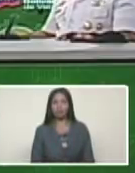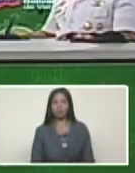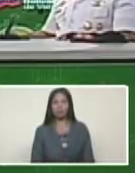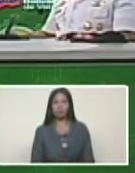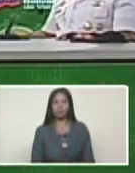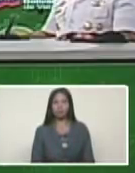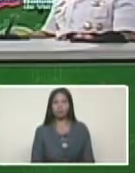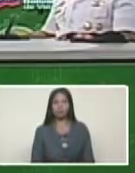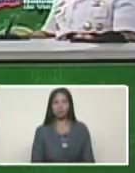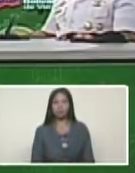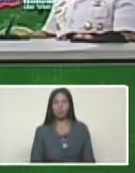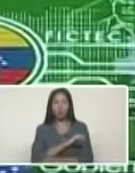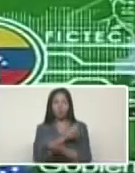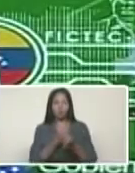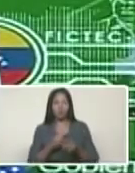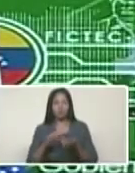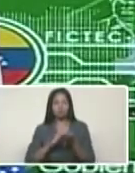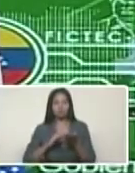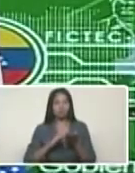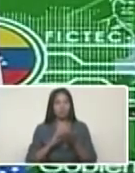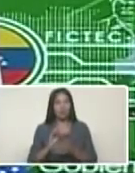con fuerza renovada,